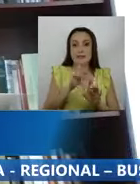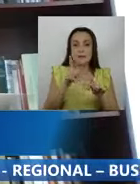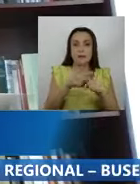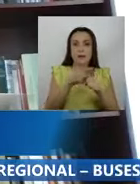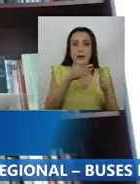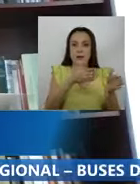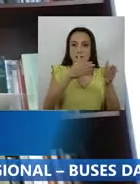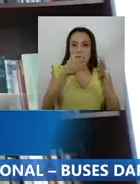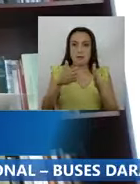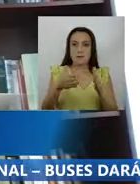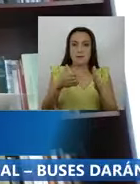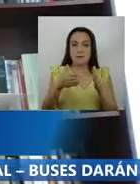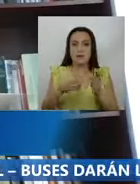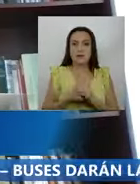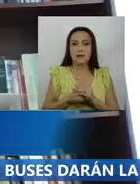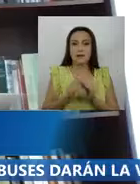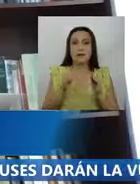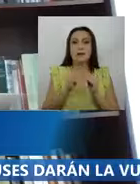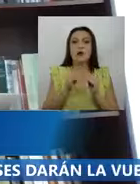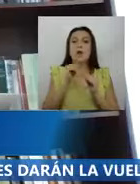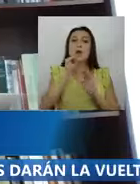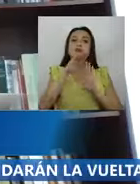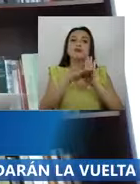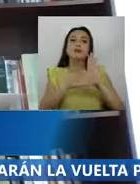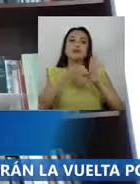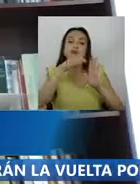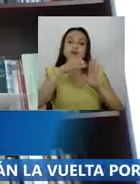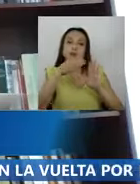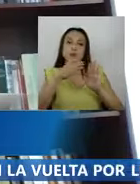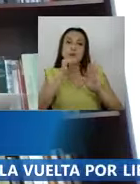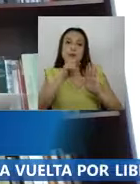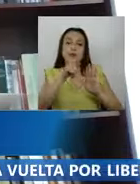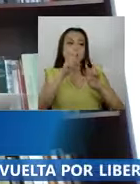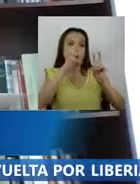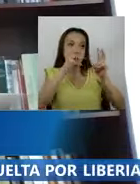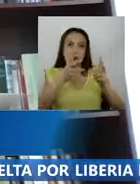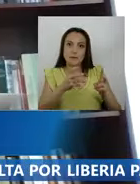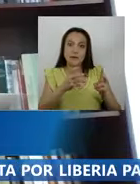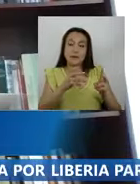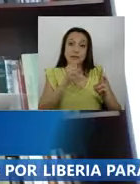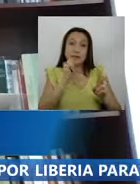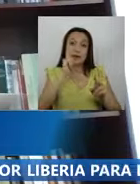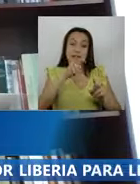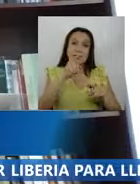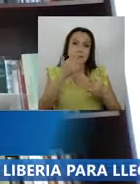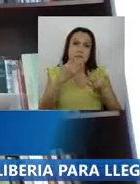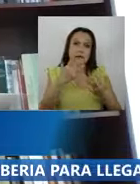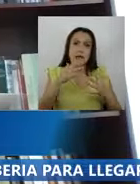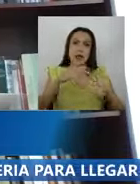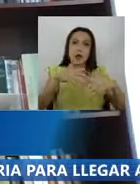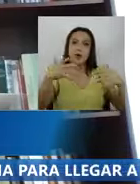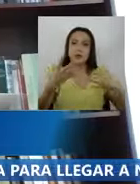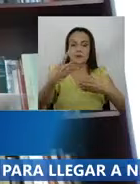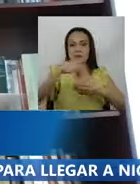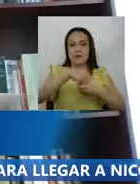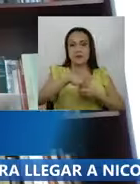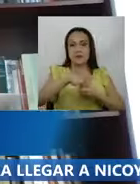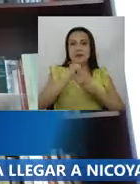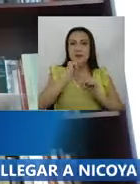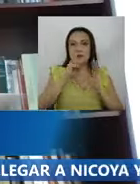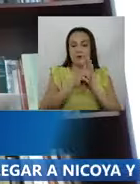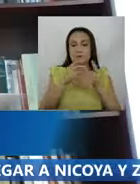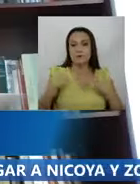una especie de instrucción o tramitación de los asuntos previos a que lleguen a la Corte Interamericana de Derechos